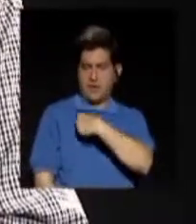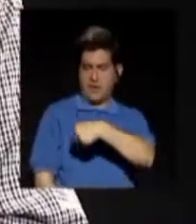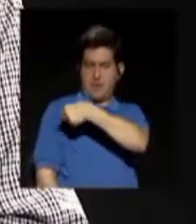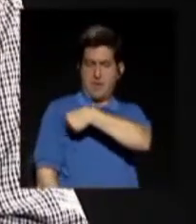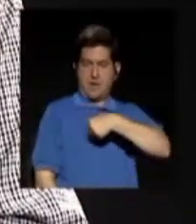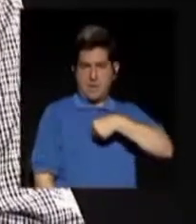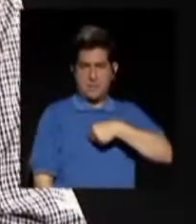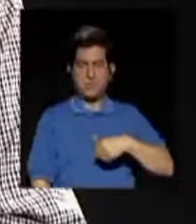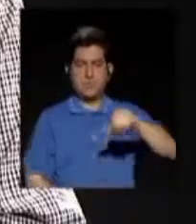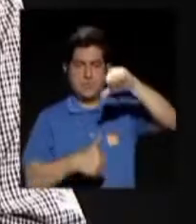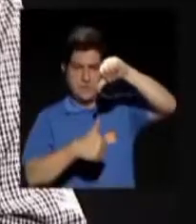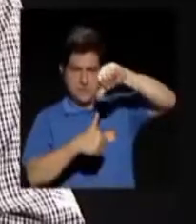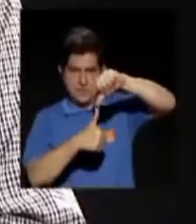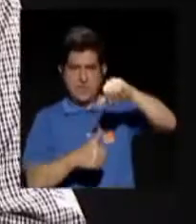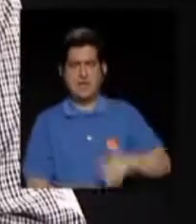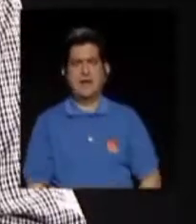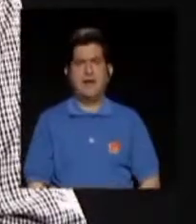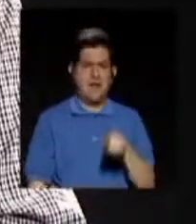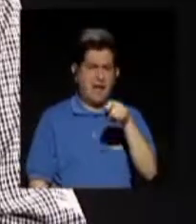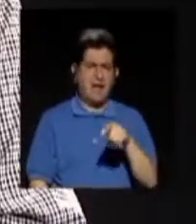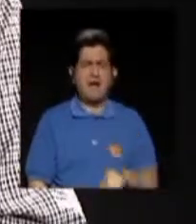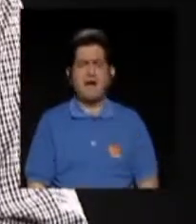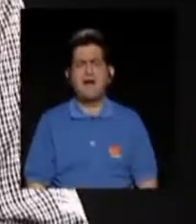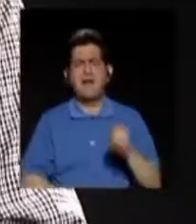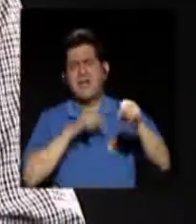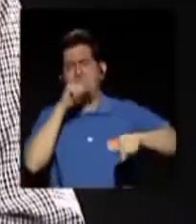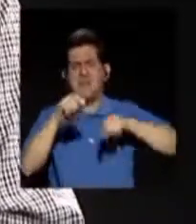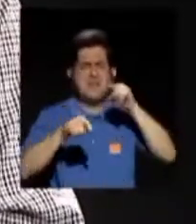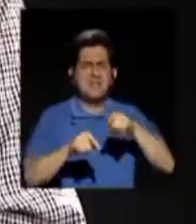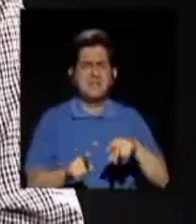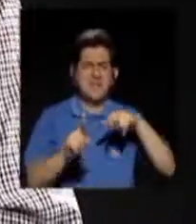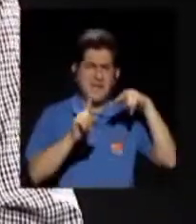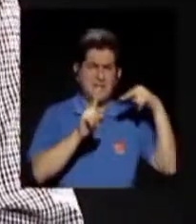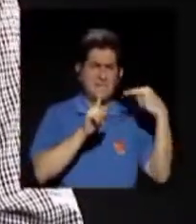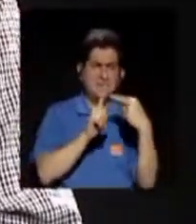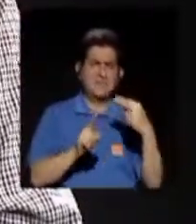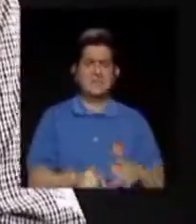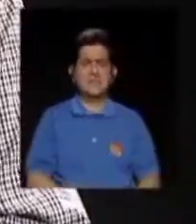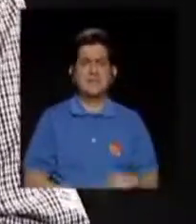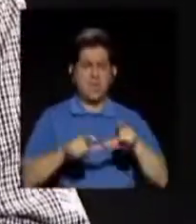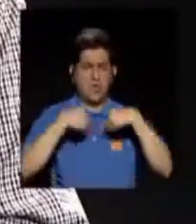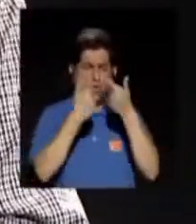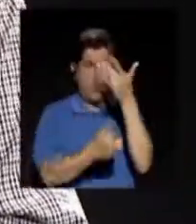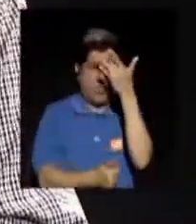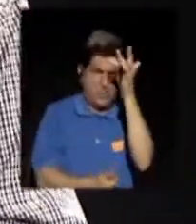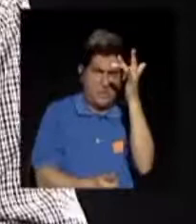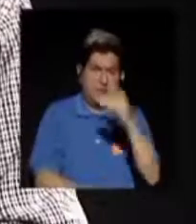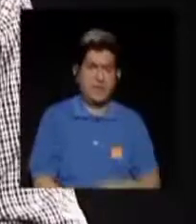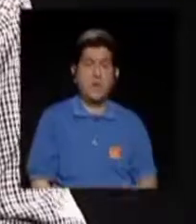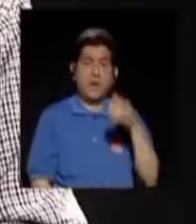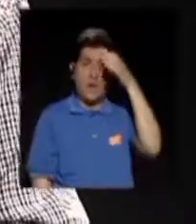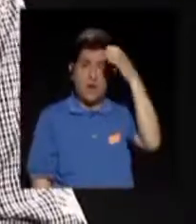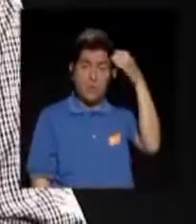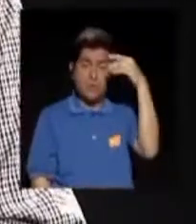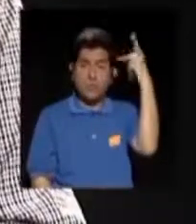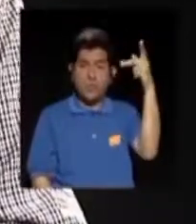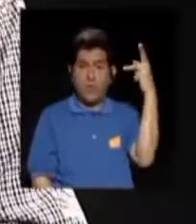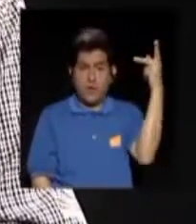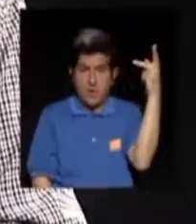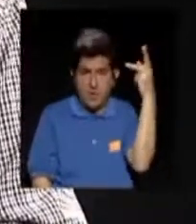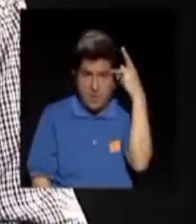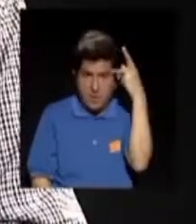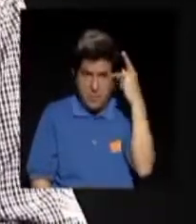muchas de las críticas que se podían hacer desde una esfera, digamos, intelectual a esa cultura y esa